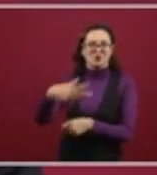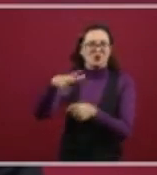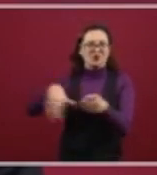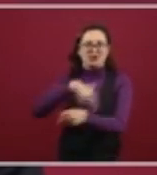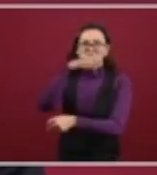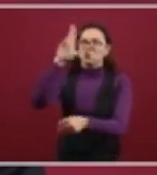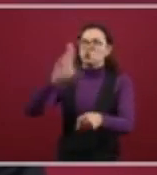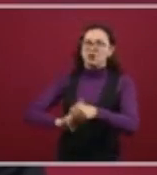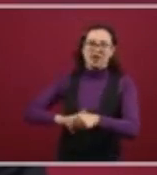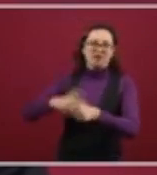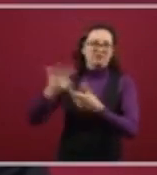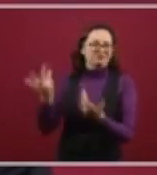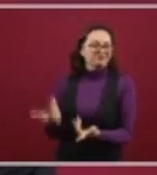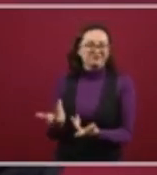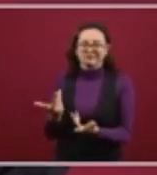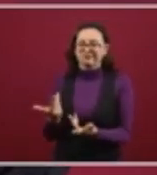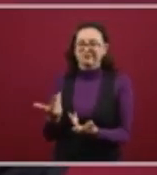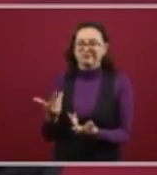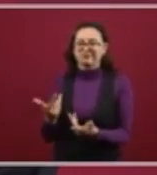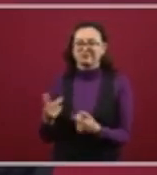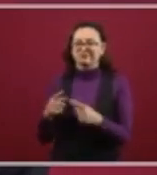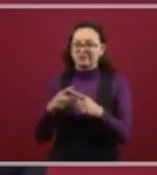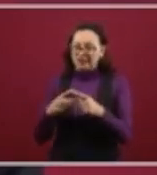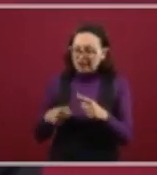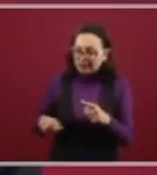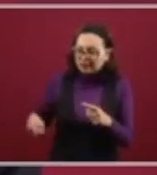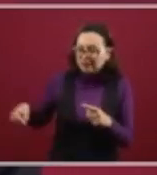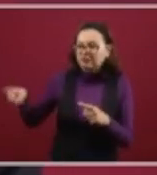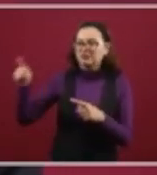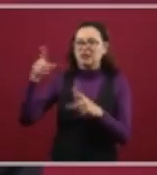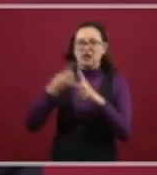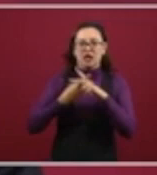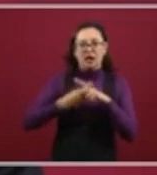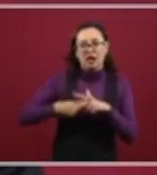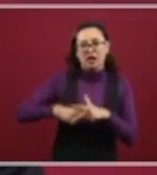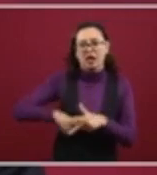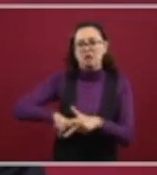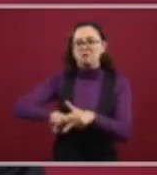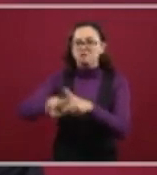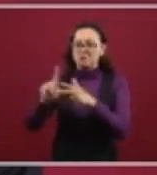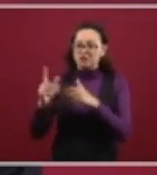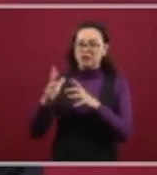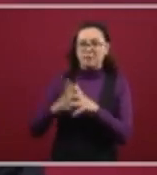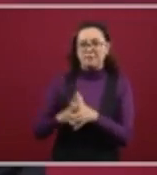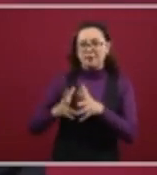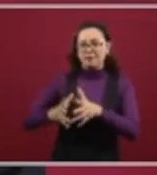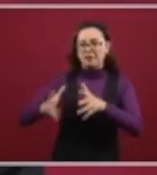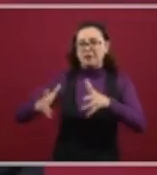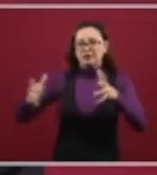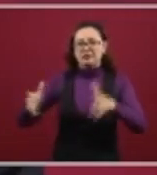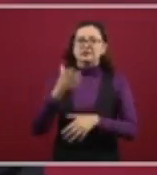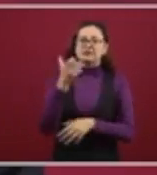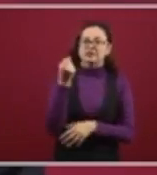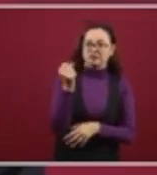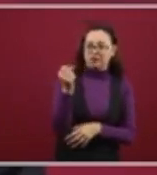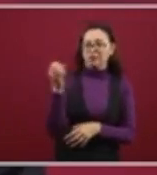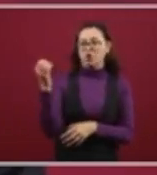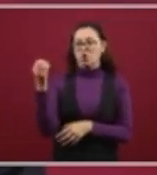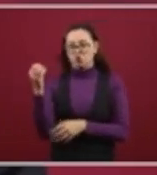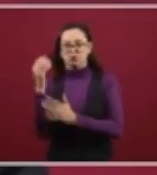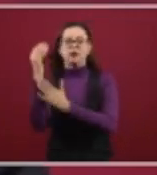la productividad, donde tiene un pico que se empieza a incrementar hacia septiembre y octubre y nuevamente el precio